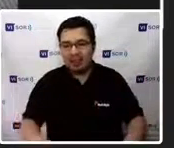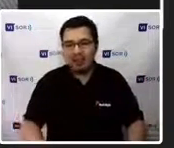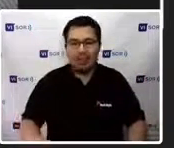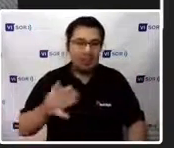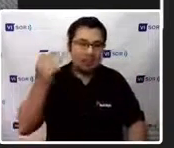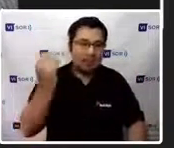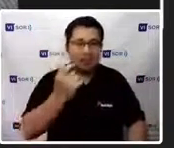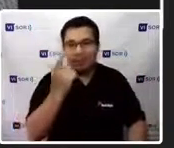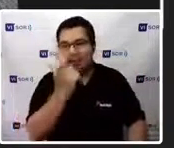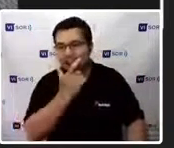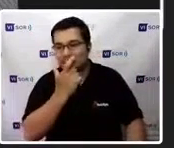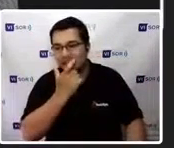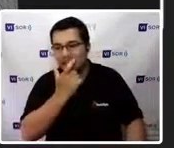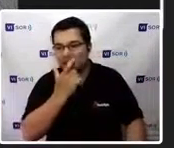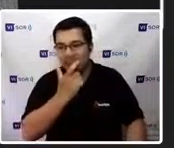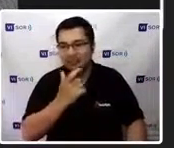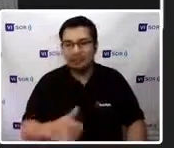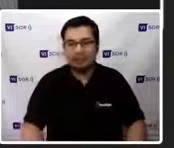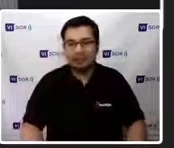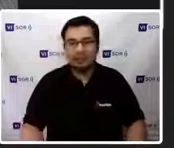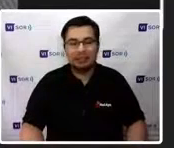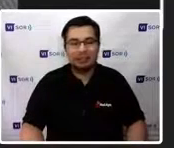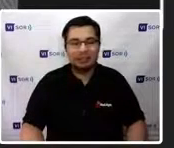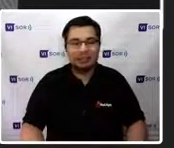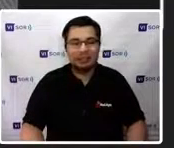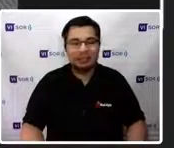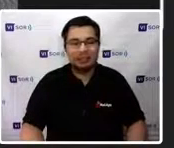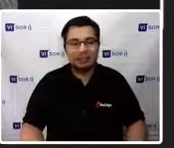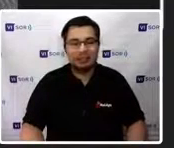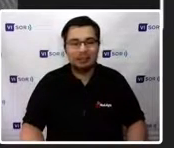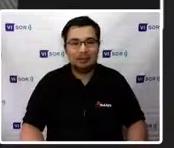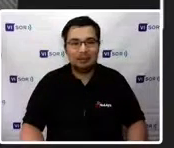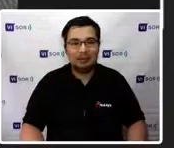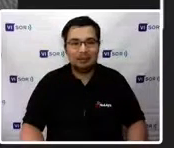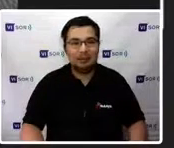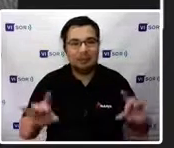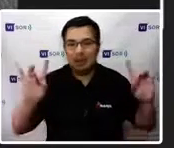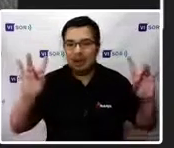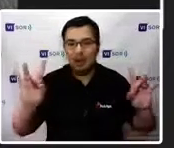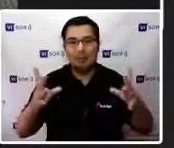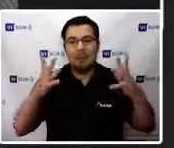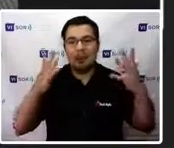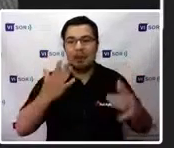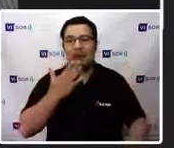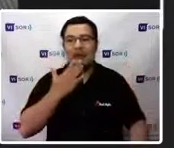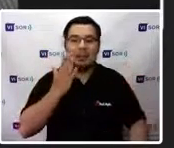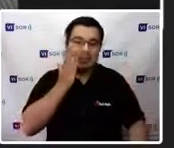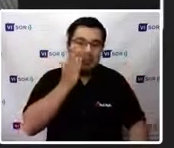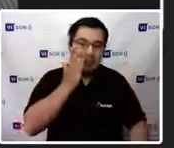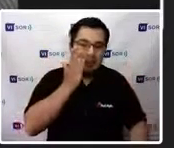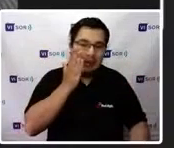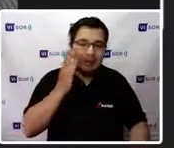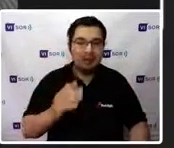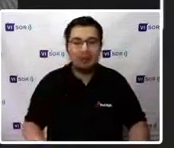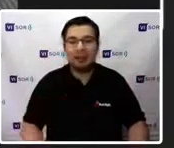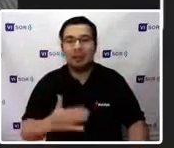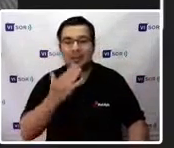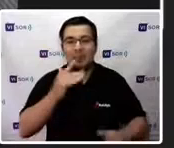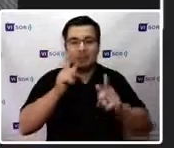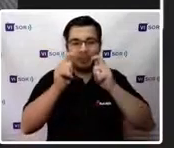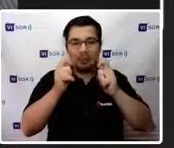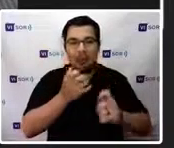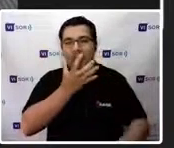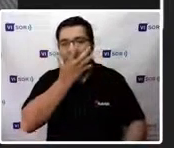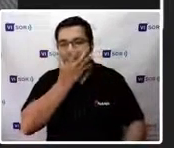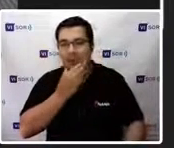lo tiene su gracia y su magia, su simpatía y también sus riesgos. O sea, es bonito vivirlo en comunidad. Así que yo también